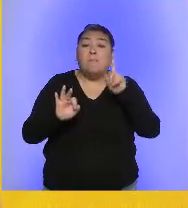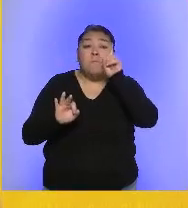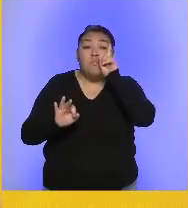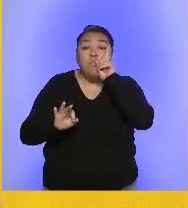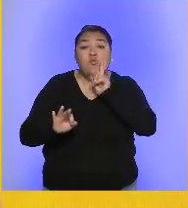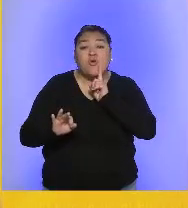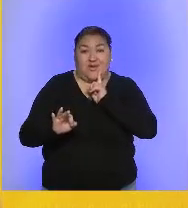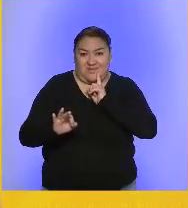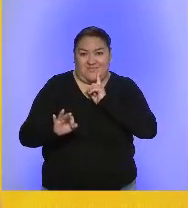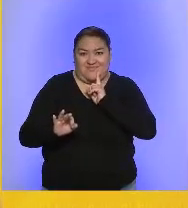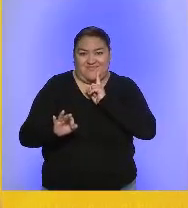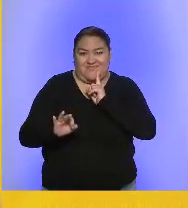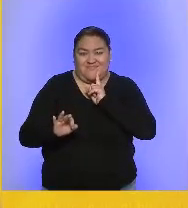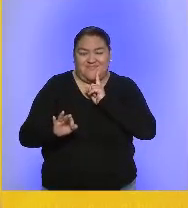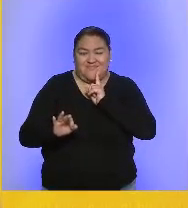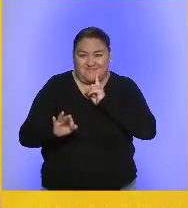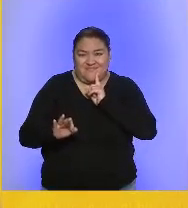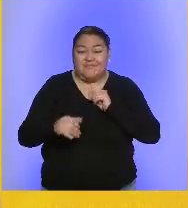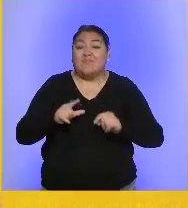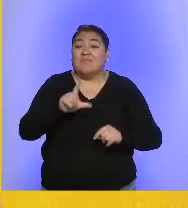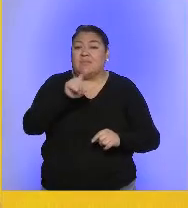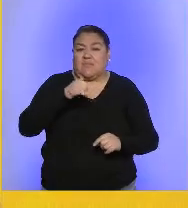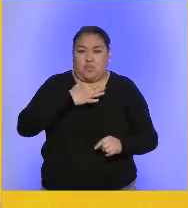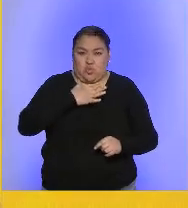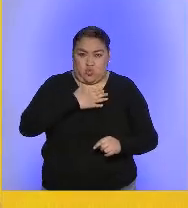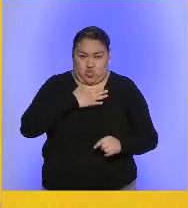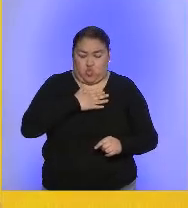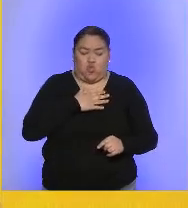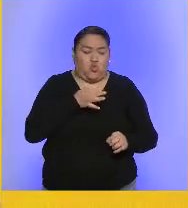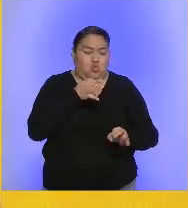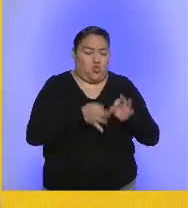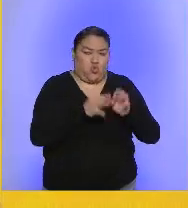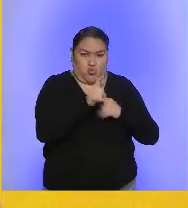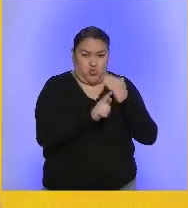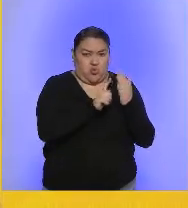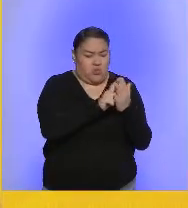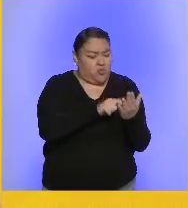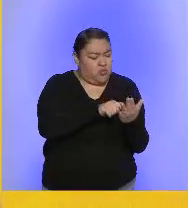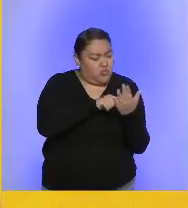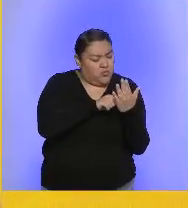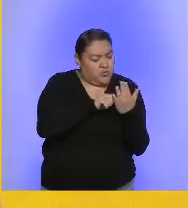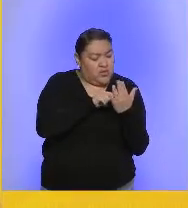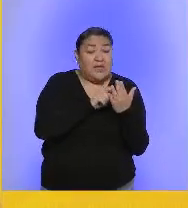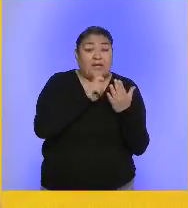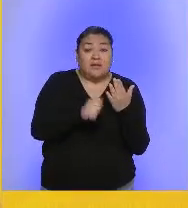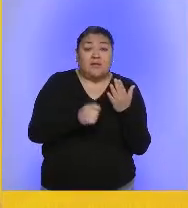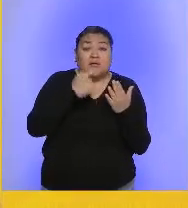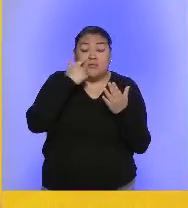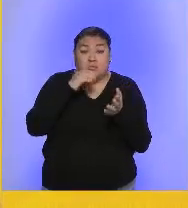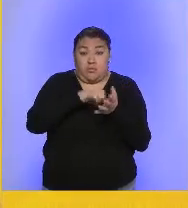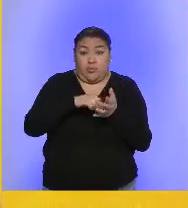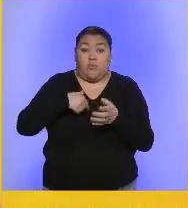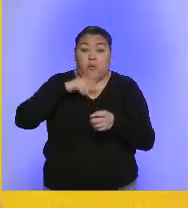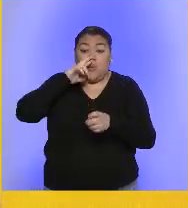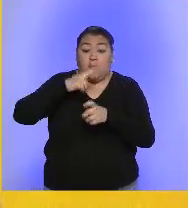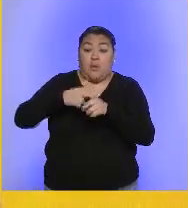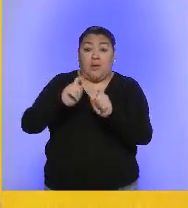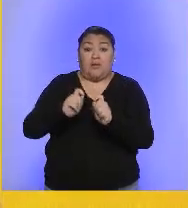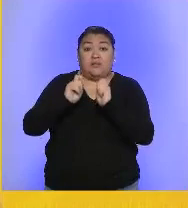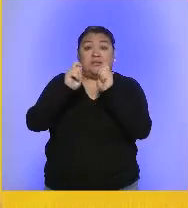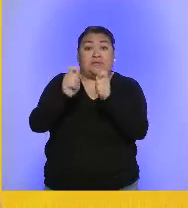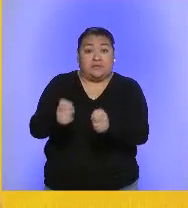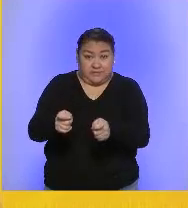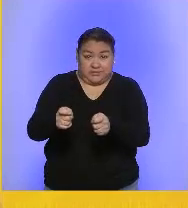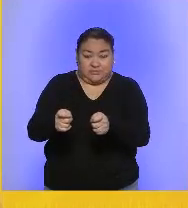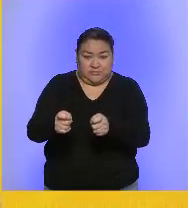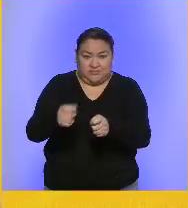sus servidoras fue justamente que cuando se tenía que asignar la asignación de representación proporcional en la